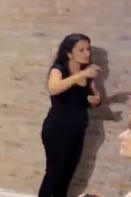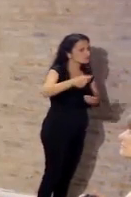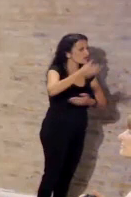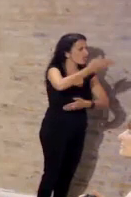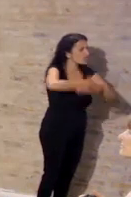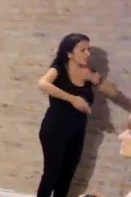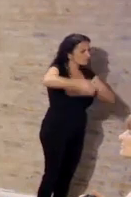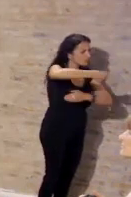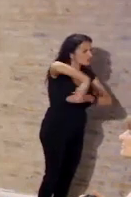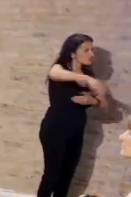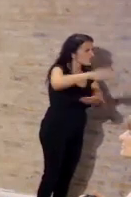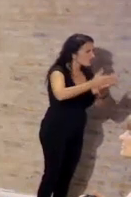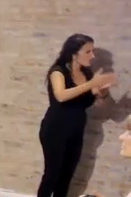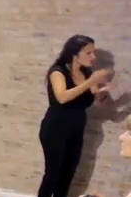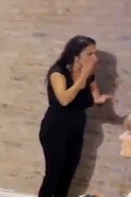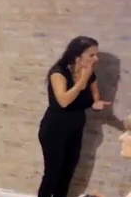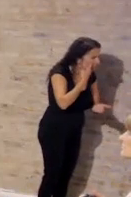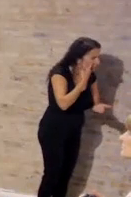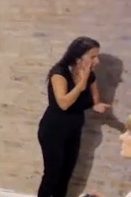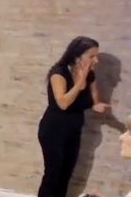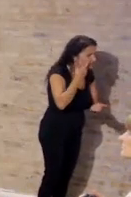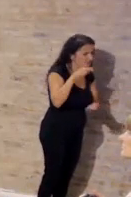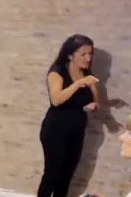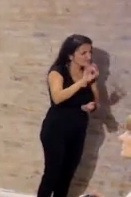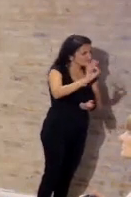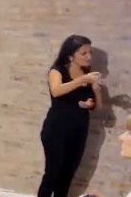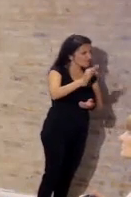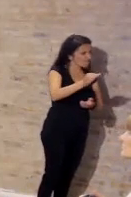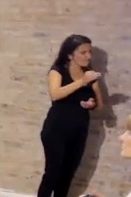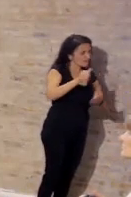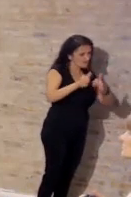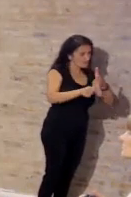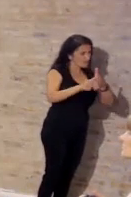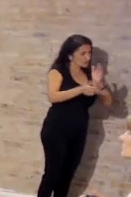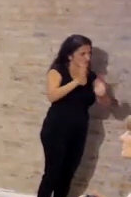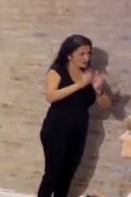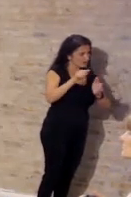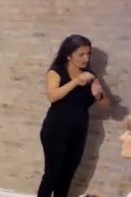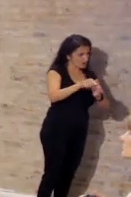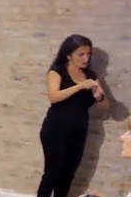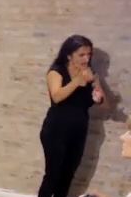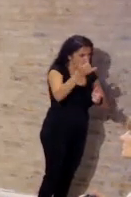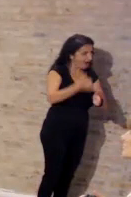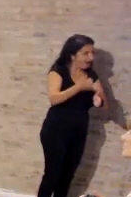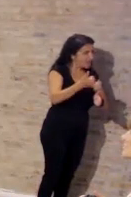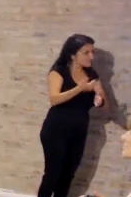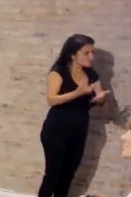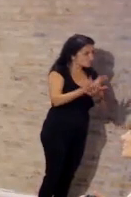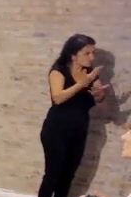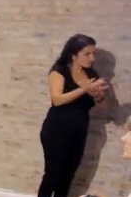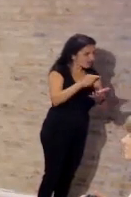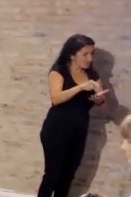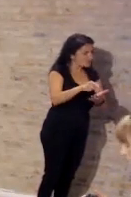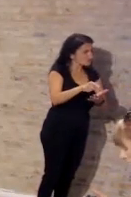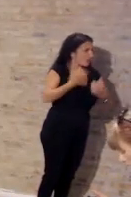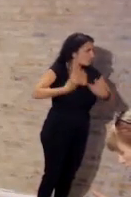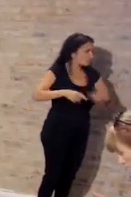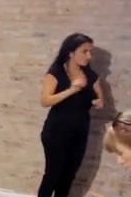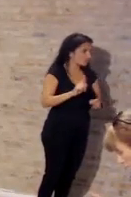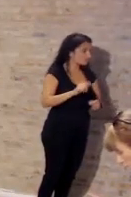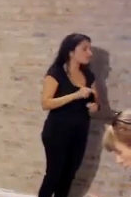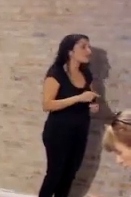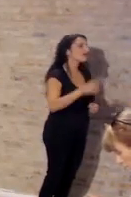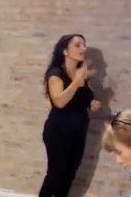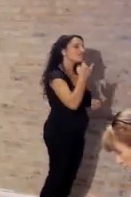derechos la persona con discapacidad sabe que lo que está atravesando es violencia de género y que no es natural hay accesibilidad a la